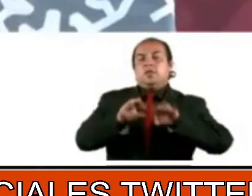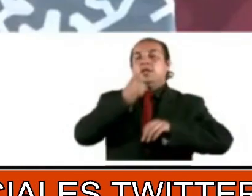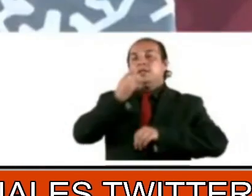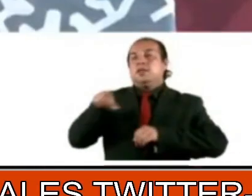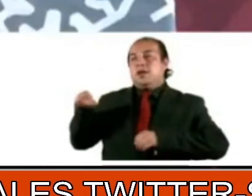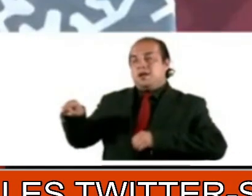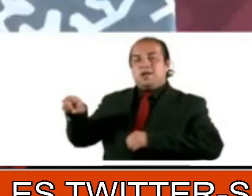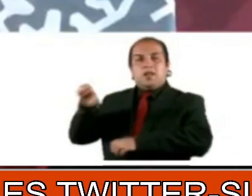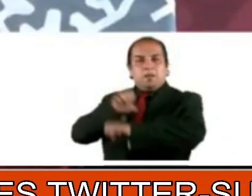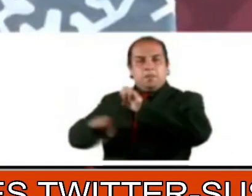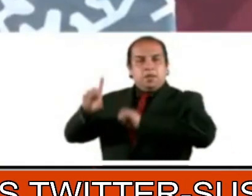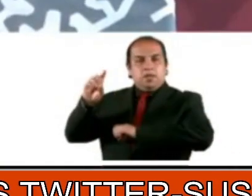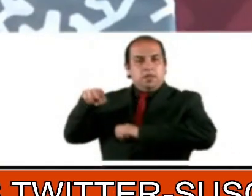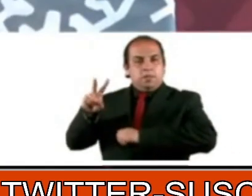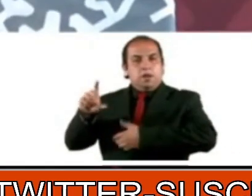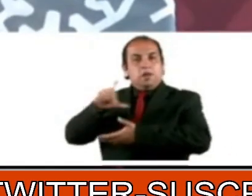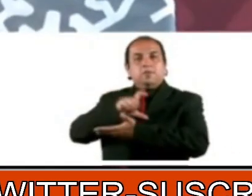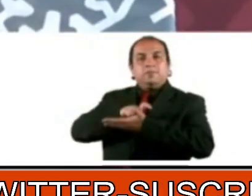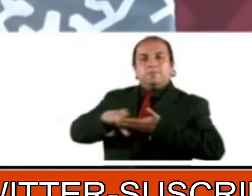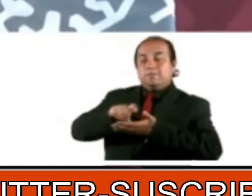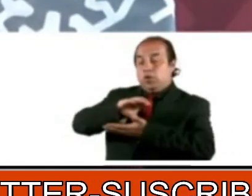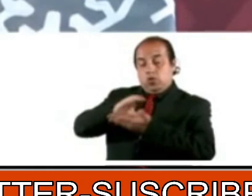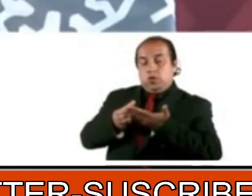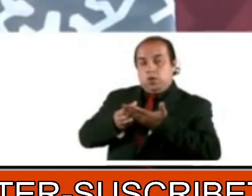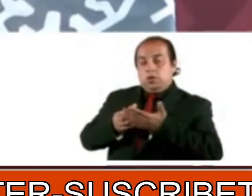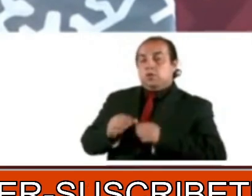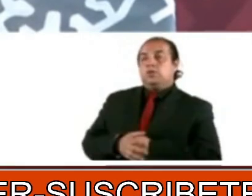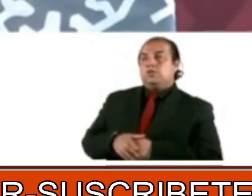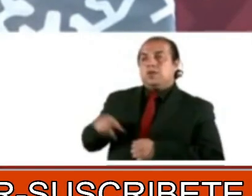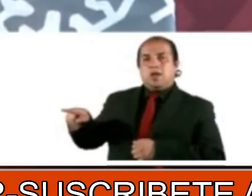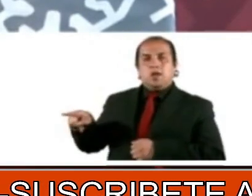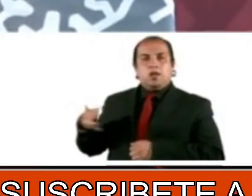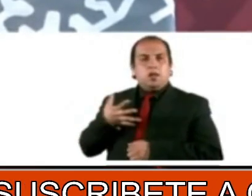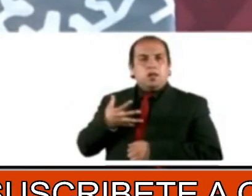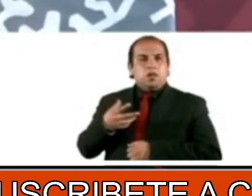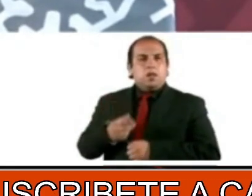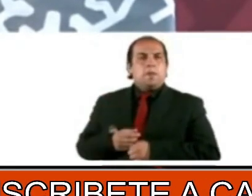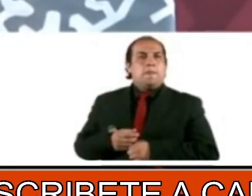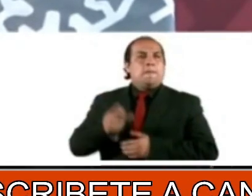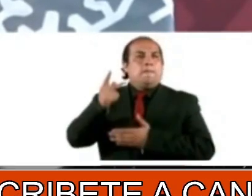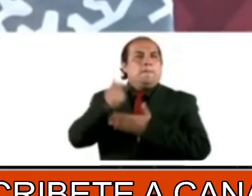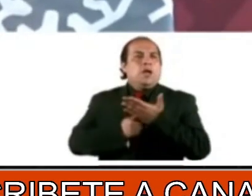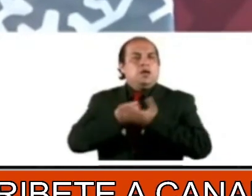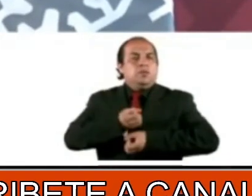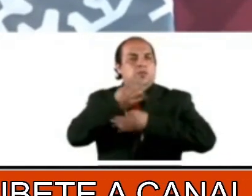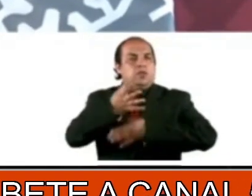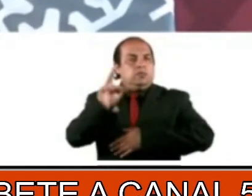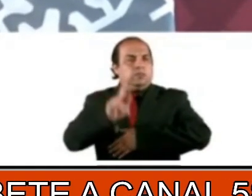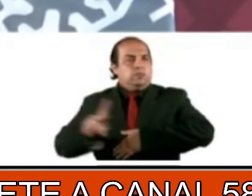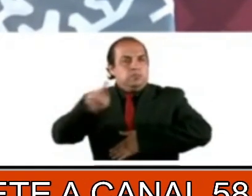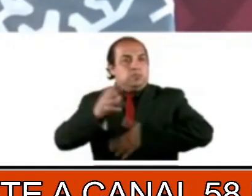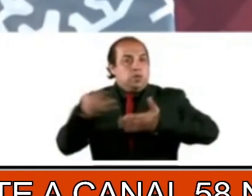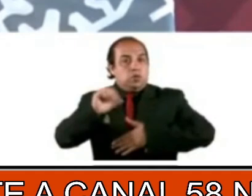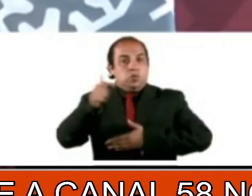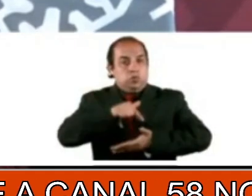contrató a la empresa DNB por la metodología que ofrece públicamente y que ha aplicado en otros lugares del